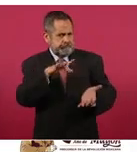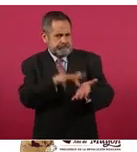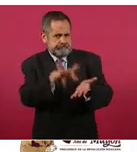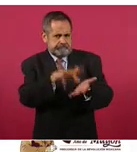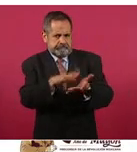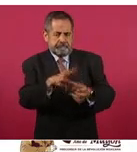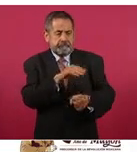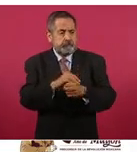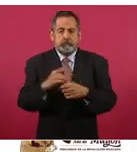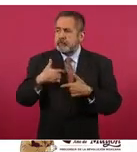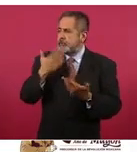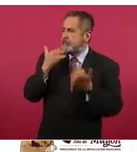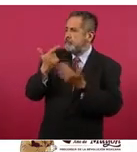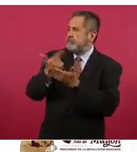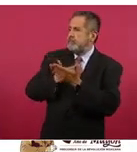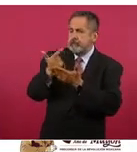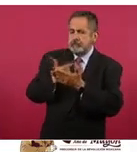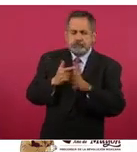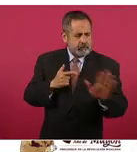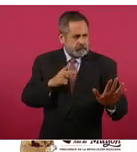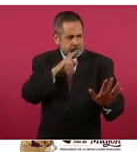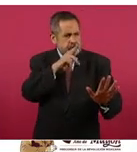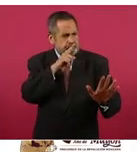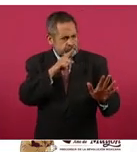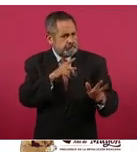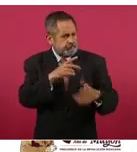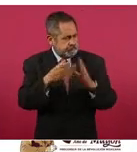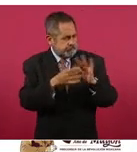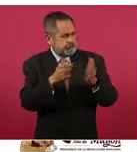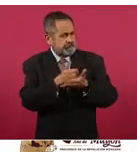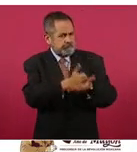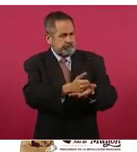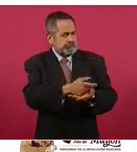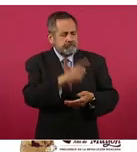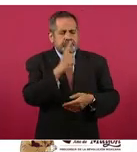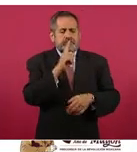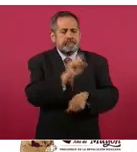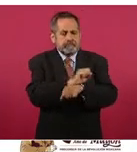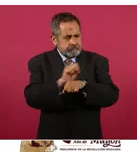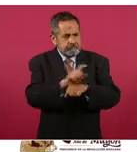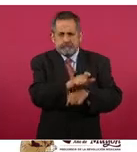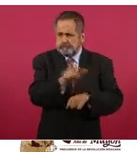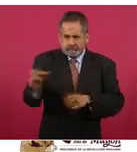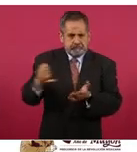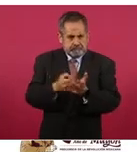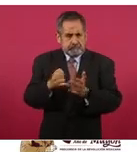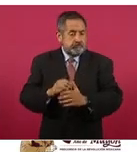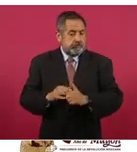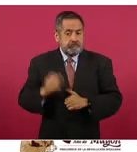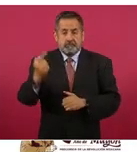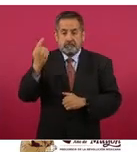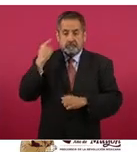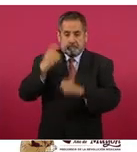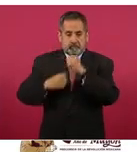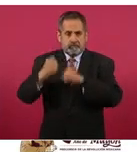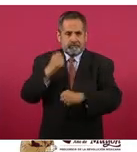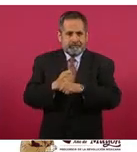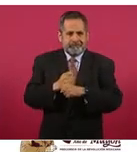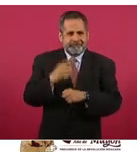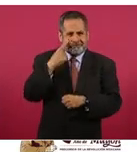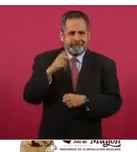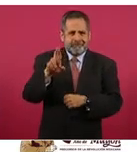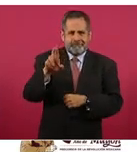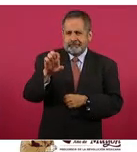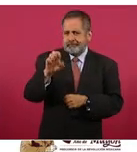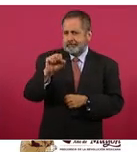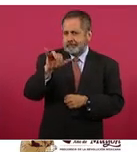con contadores o despachos, que sea más sencillo el pago de impuestos. Entonces, desde el año pasado se hizo el régimen simplificado, donde